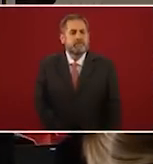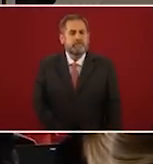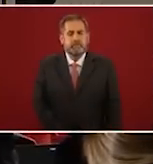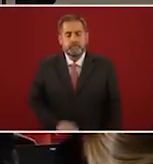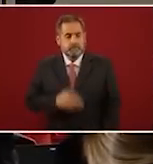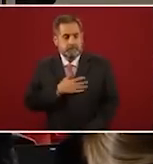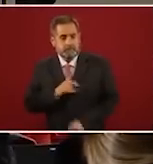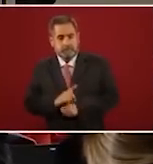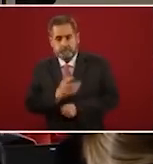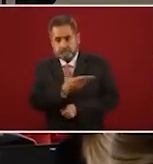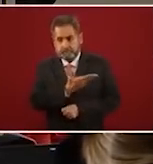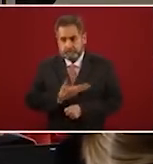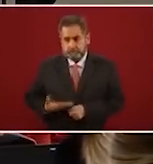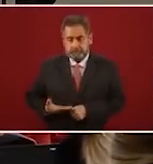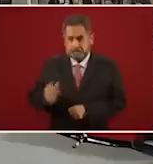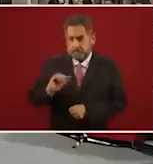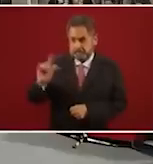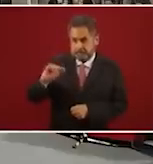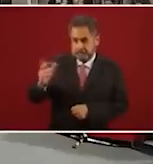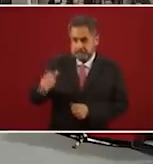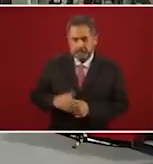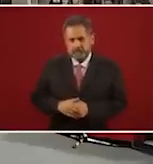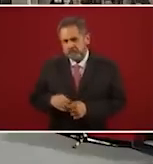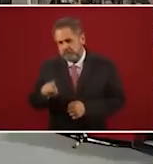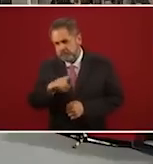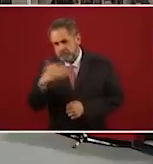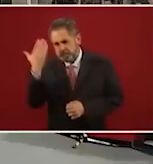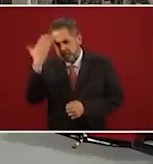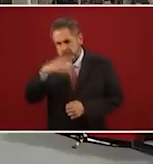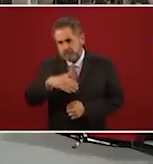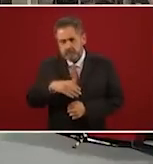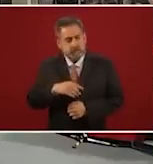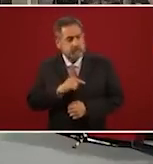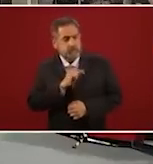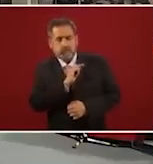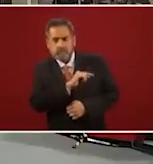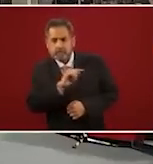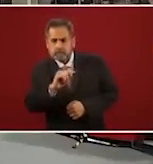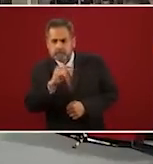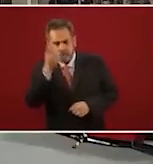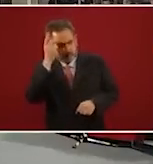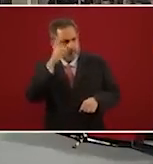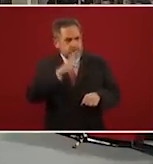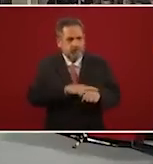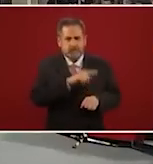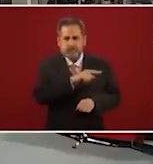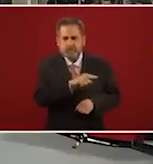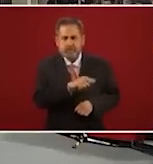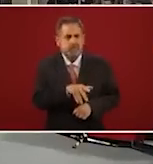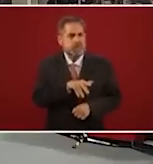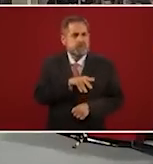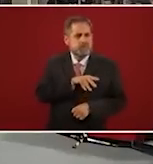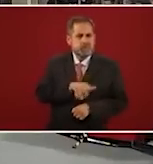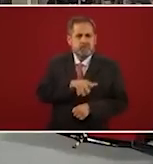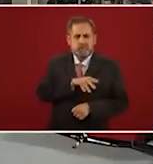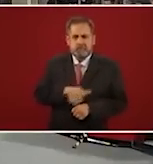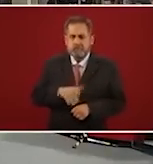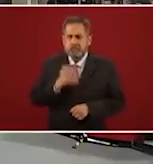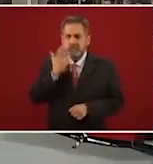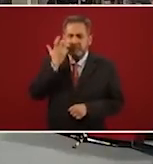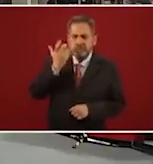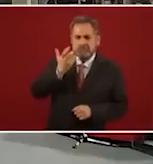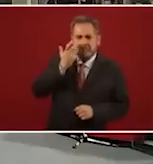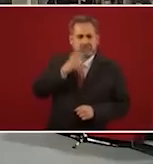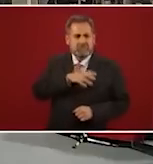Buenos días, presidente, y buenos días, funcionarios. Si saben que estos directivos del hospital están meciendo la cuna para